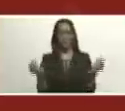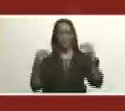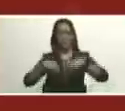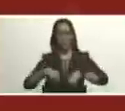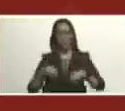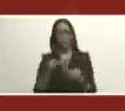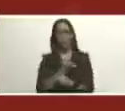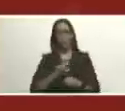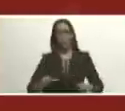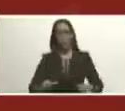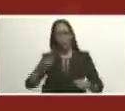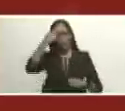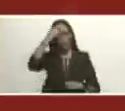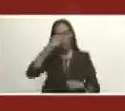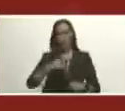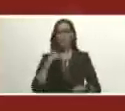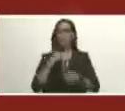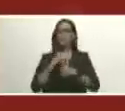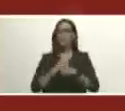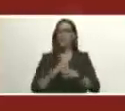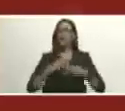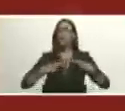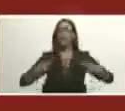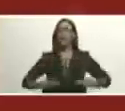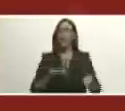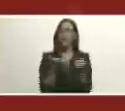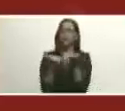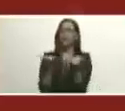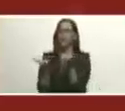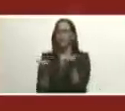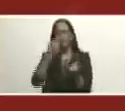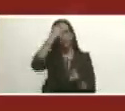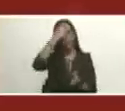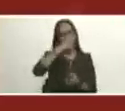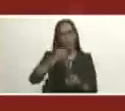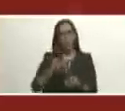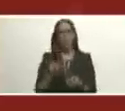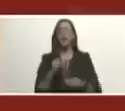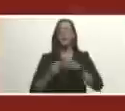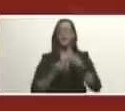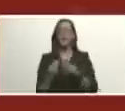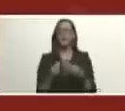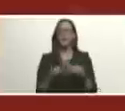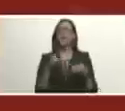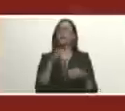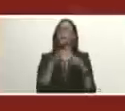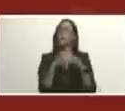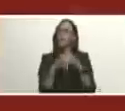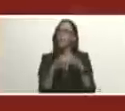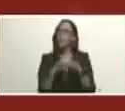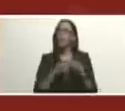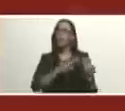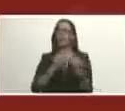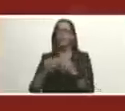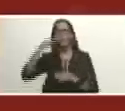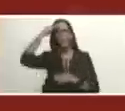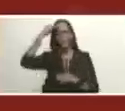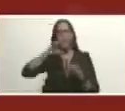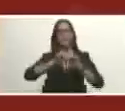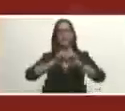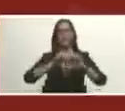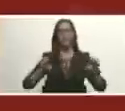Pueblo, actúan basadas en el humanismo al servicio del pueblo, para conformar las brigadas comunitarias militares para la